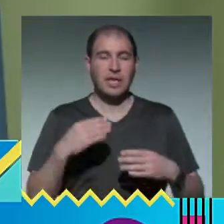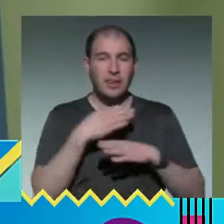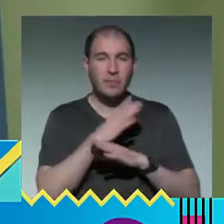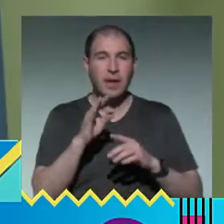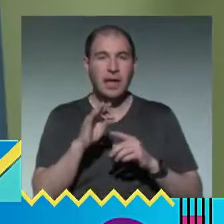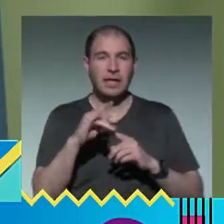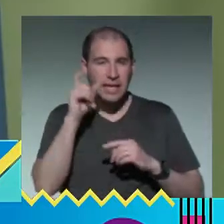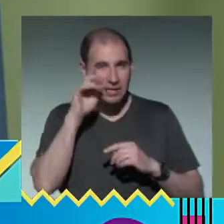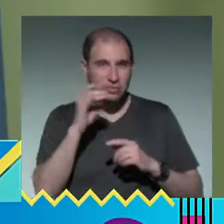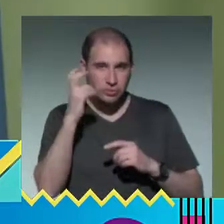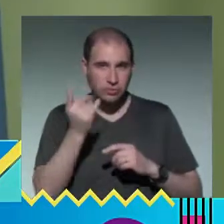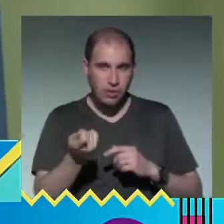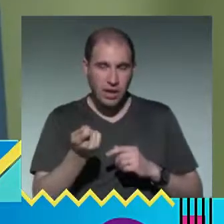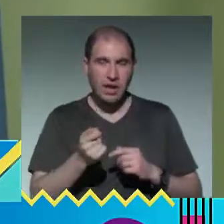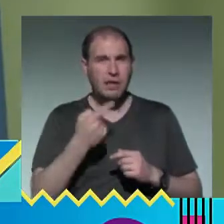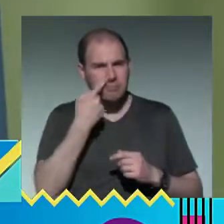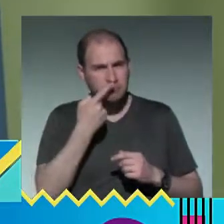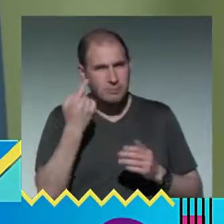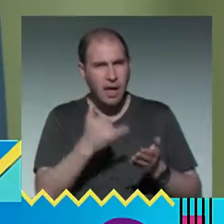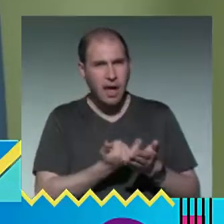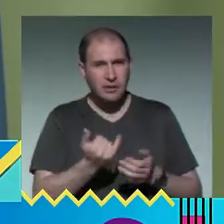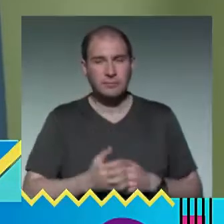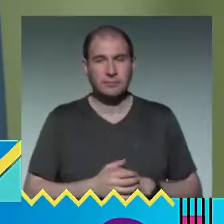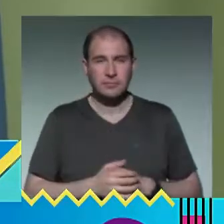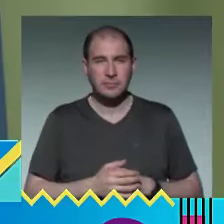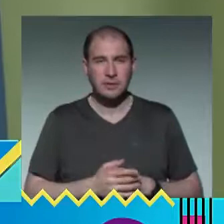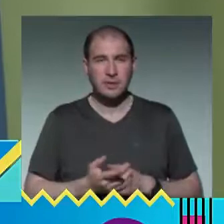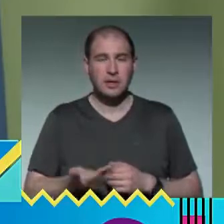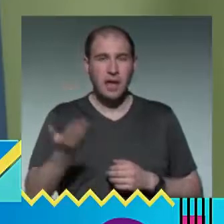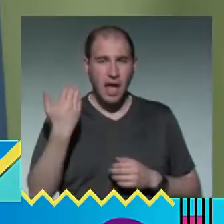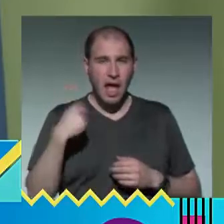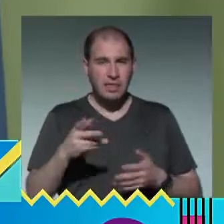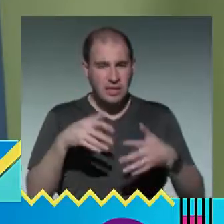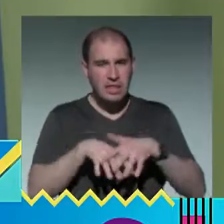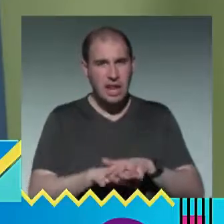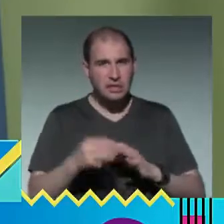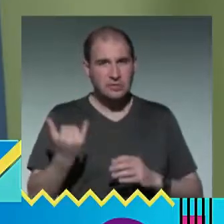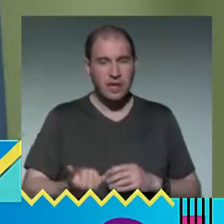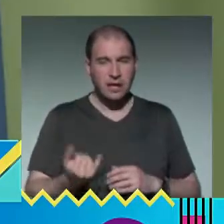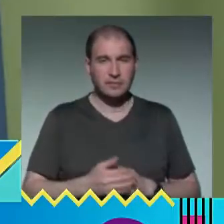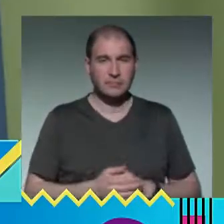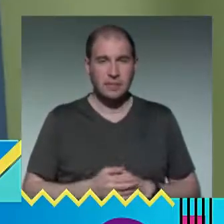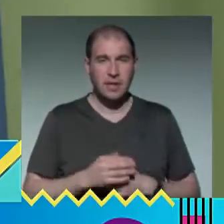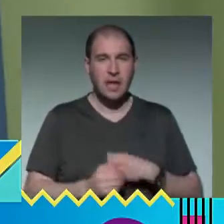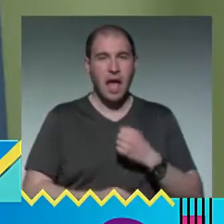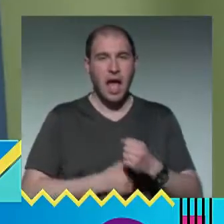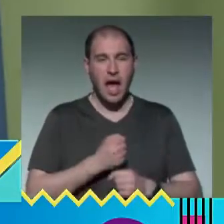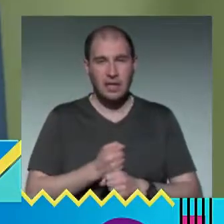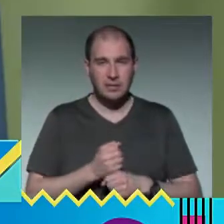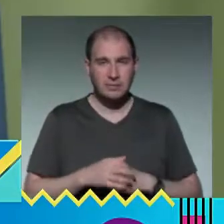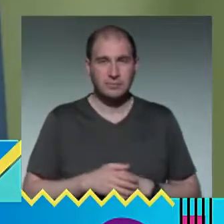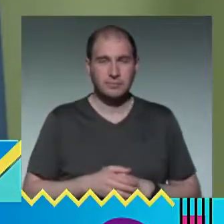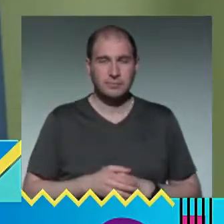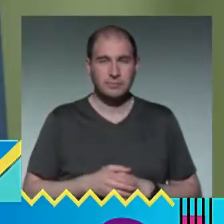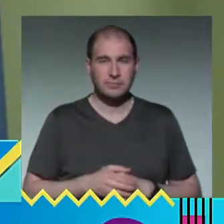es muy interesante porque, bueno, es como que le decía la profesora recién, hubo una cierta integración hasta por lo